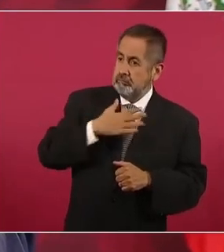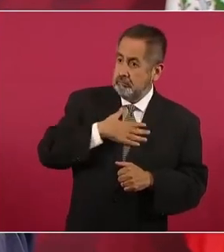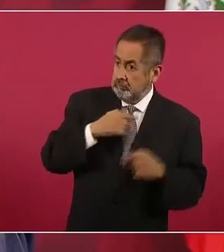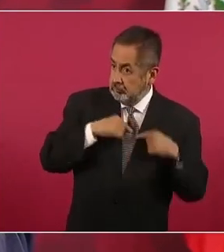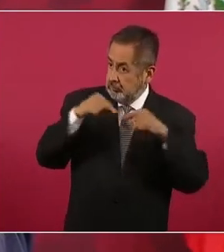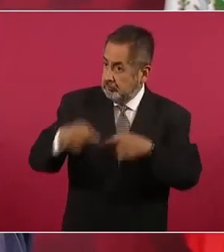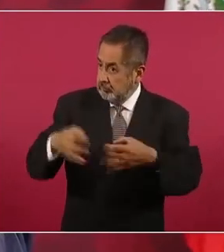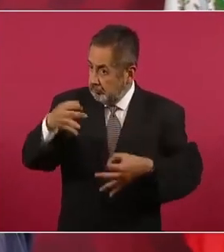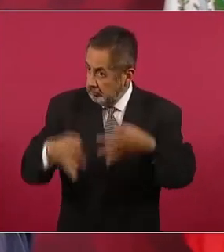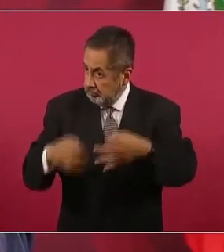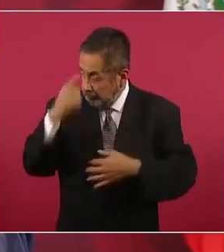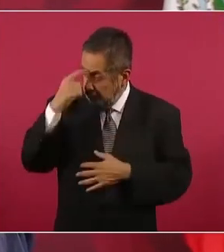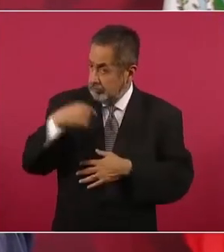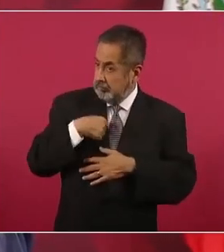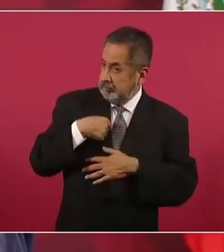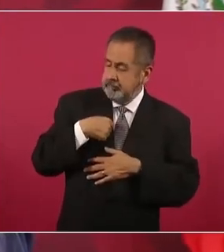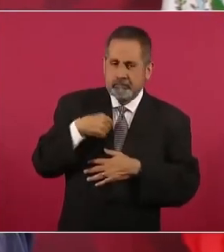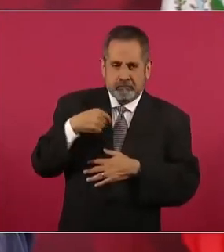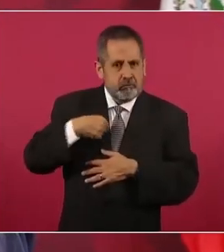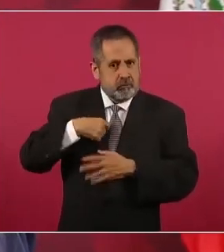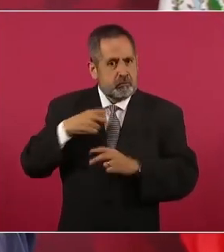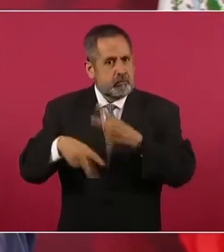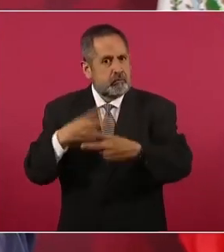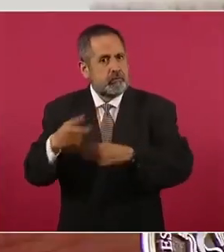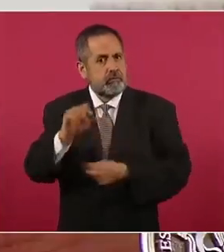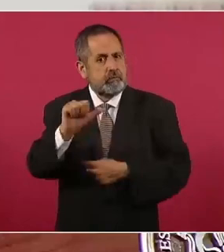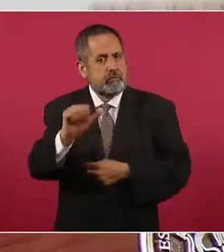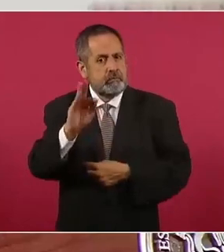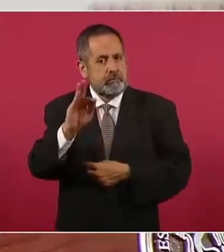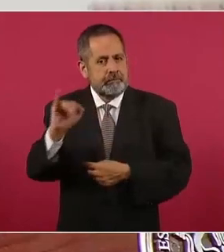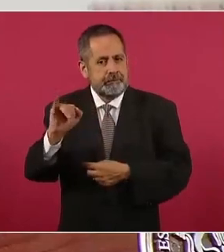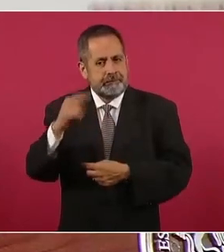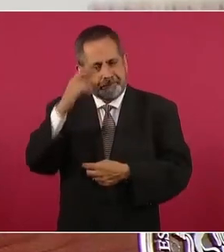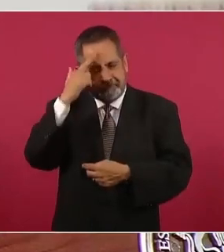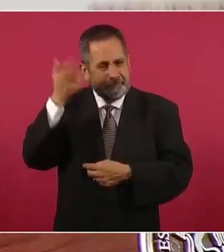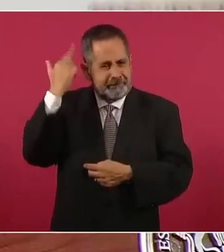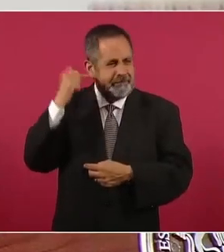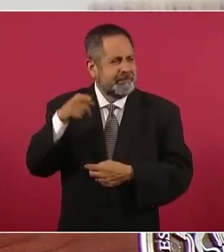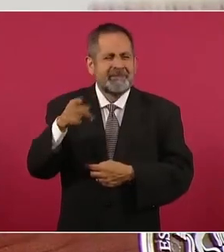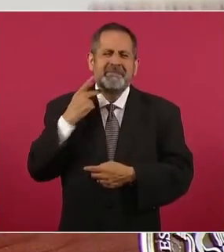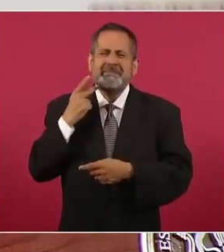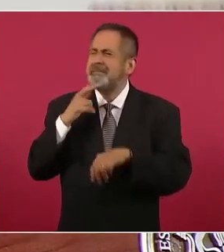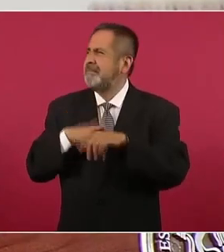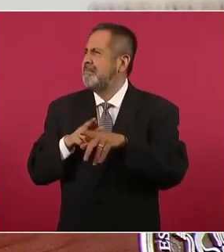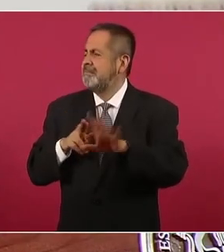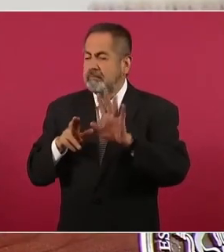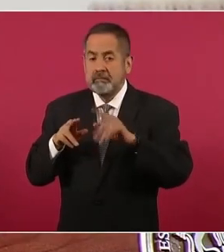a la AFI o a la Procuraduría.